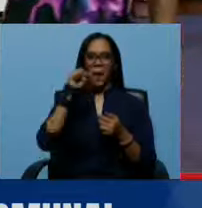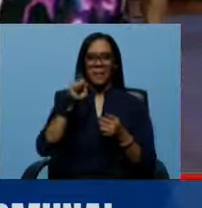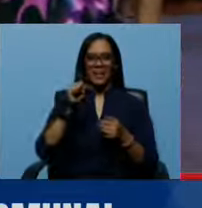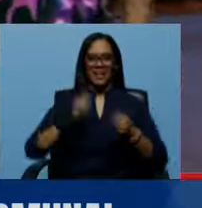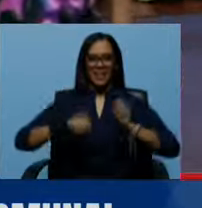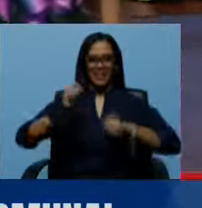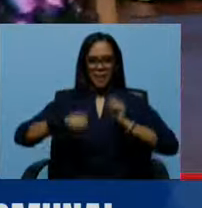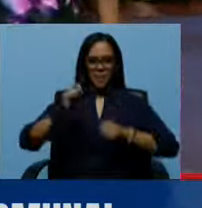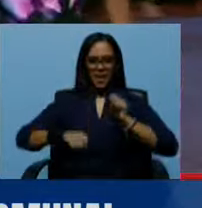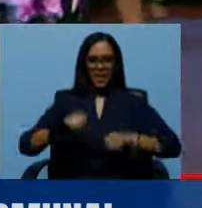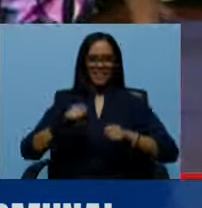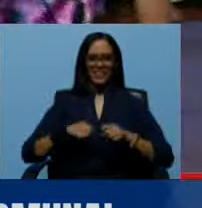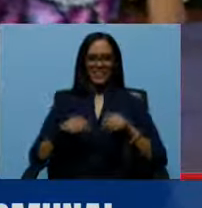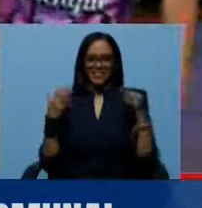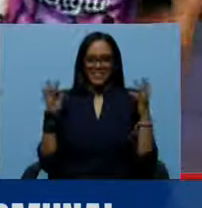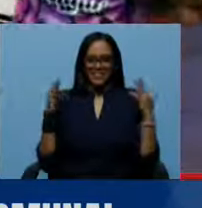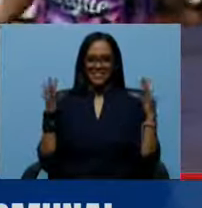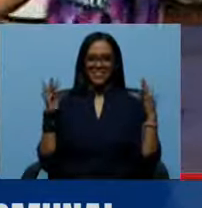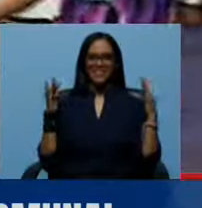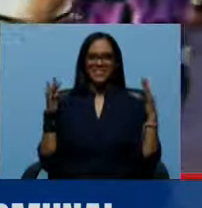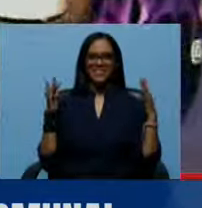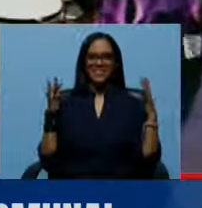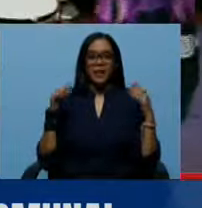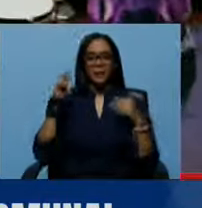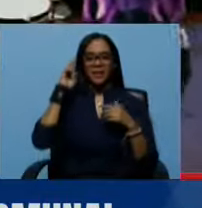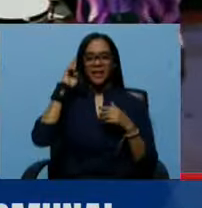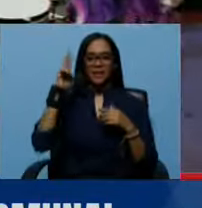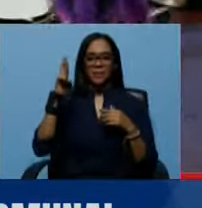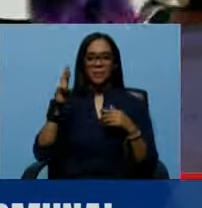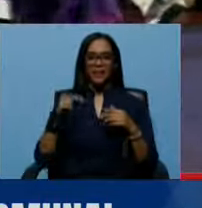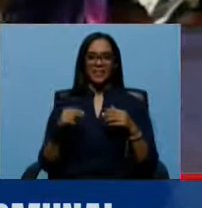timbal, para que respeten, pues.